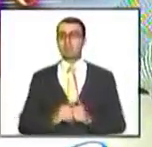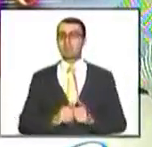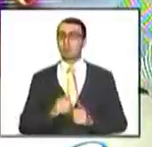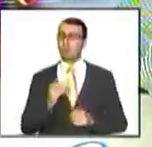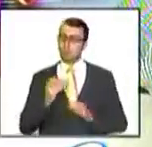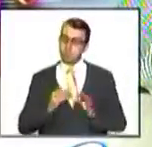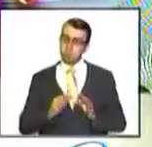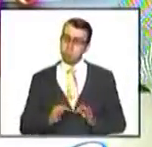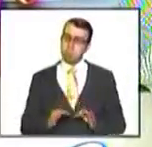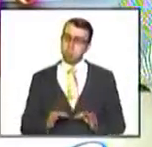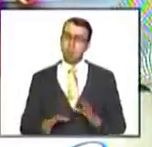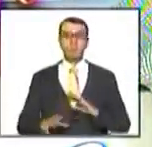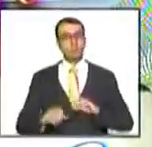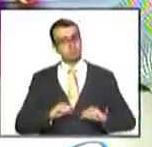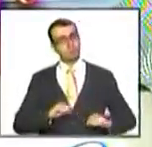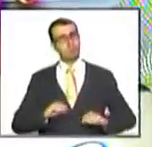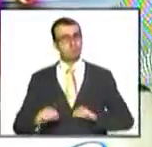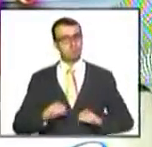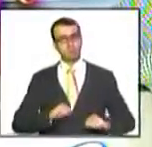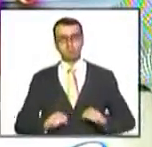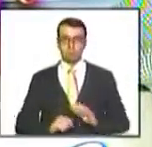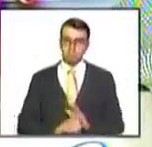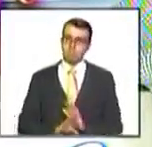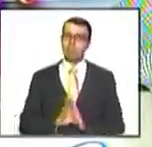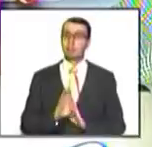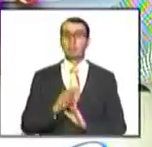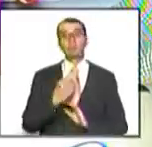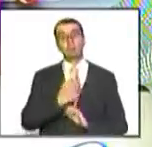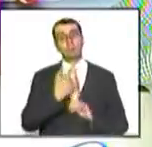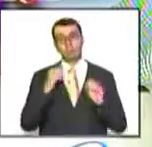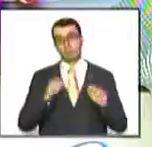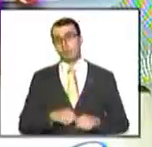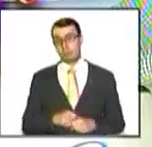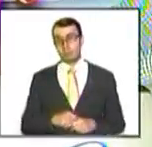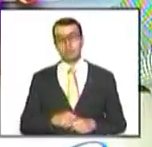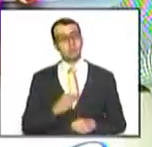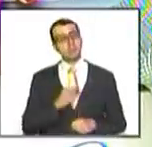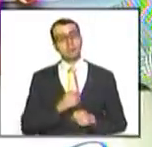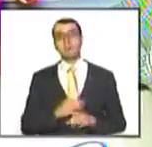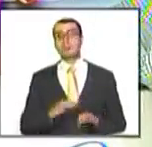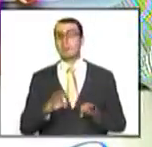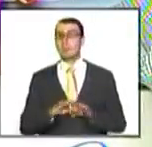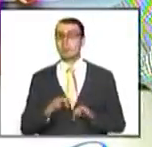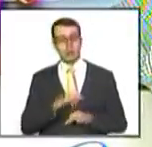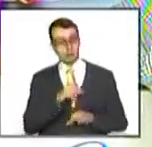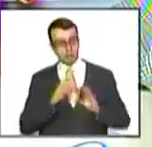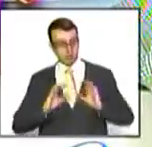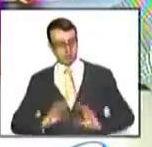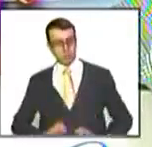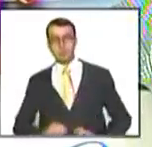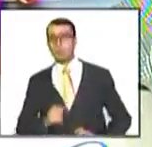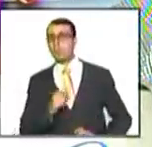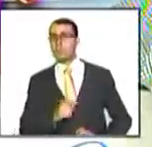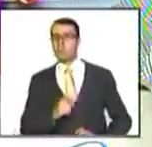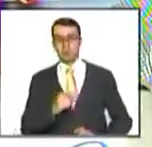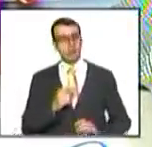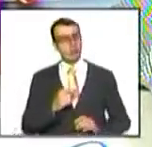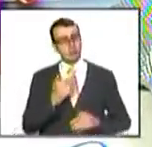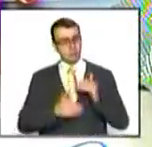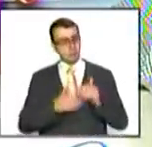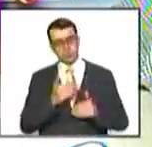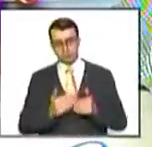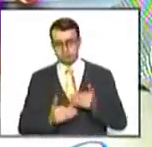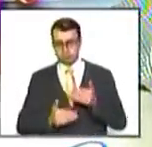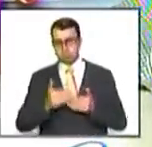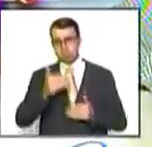y progresiva. A medida que se esté haciendo esa ejercitación, los factores de crecimiento van